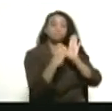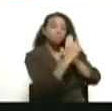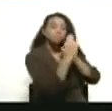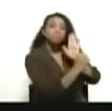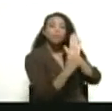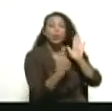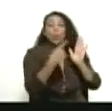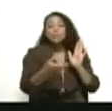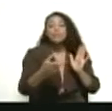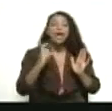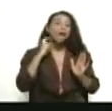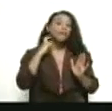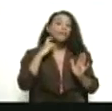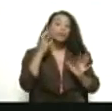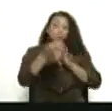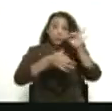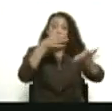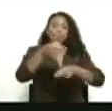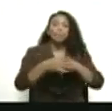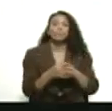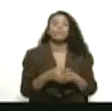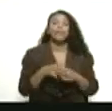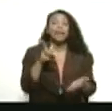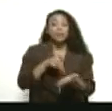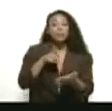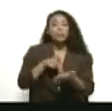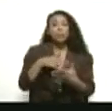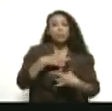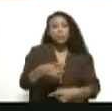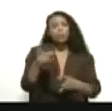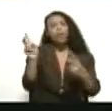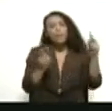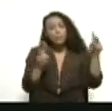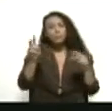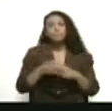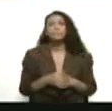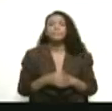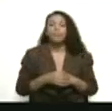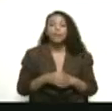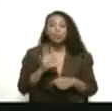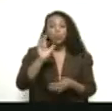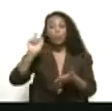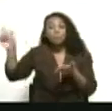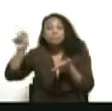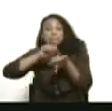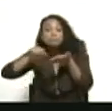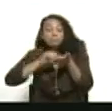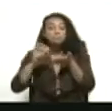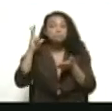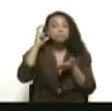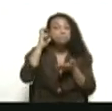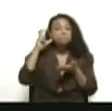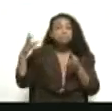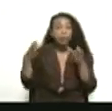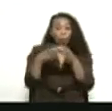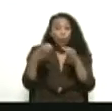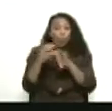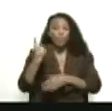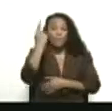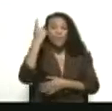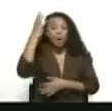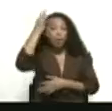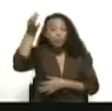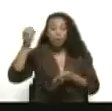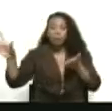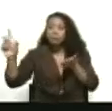decía el fiscal general de la República en su interesante exposición. Nosotros hemos tomado nota de todo lo que